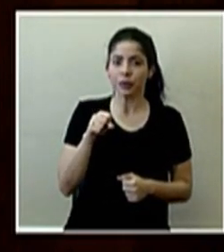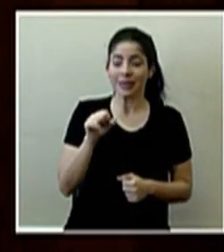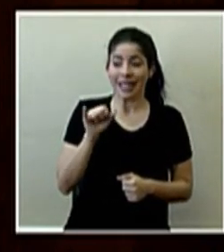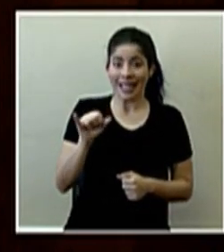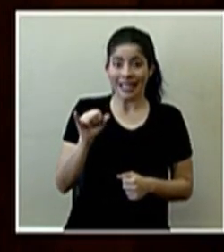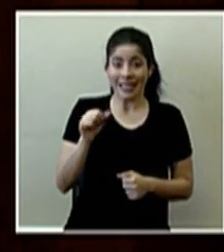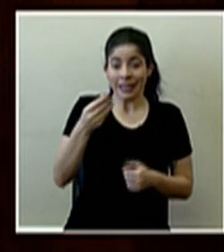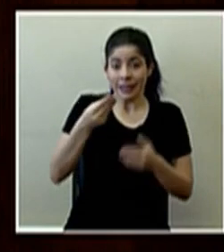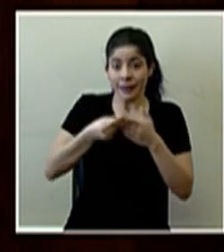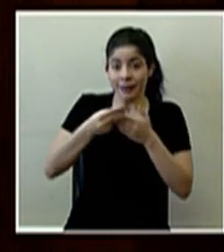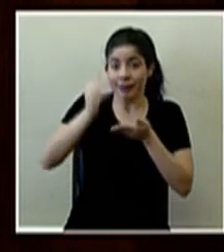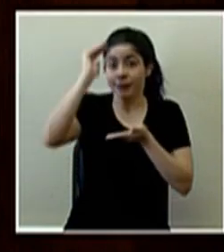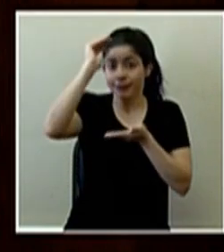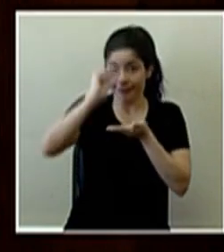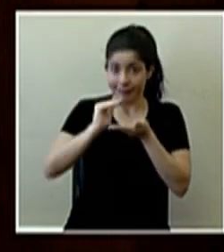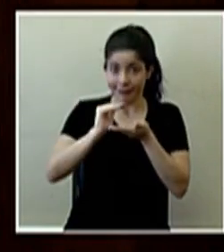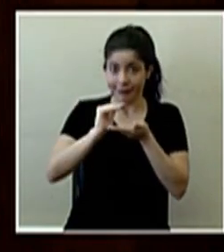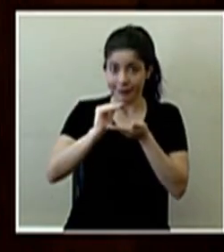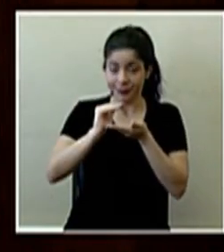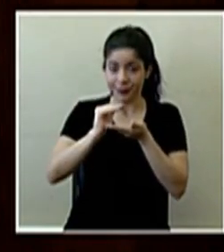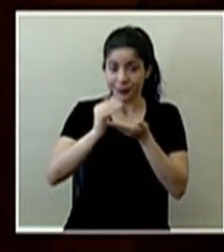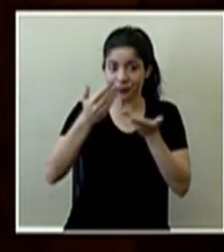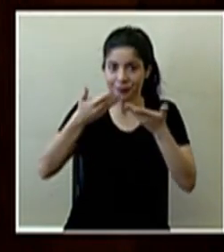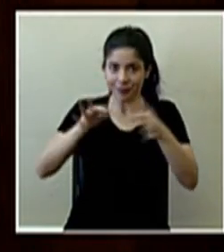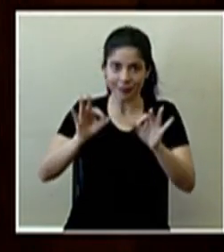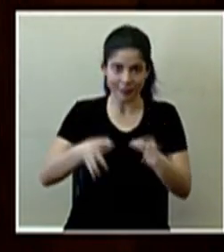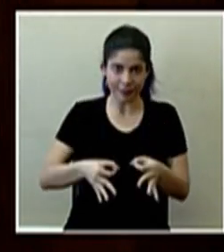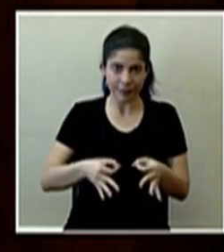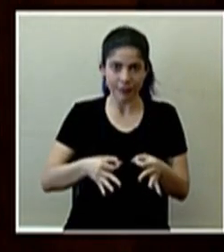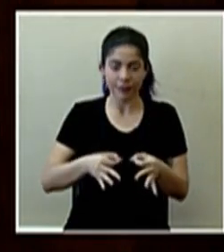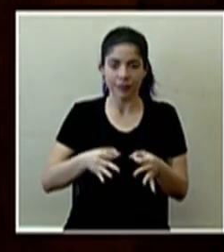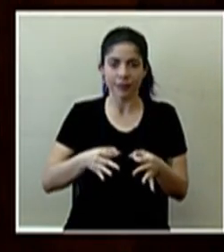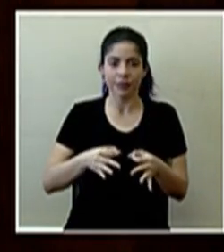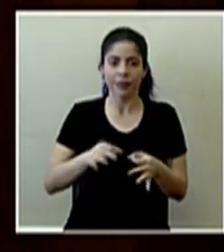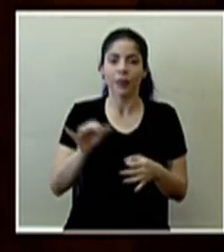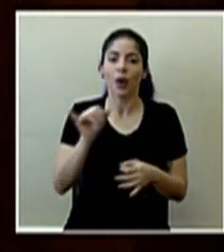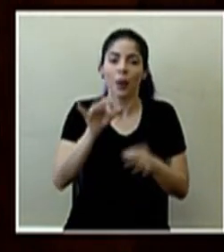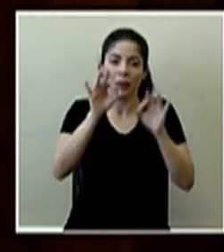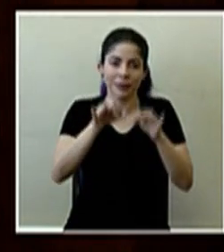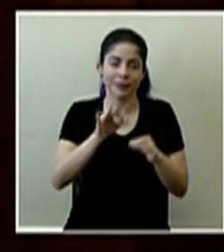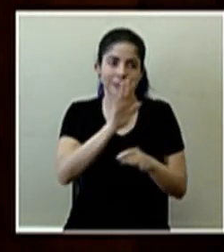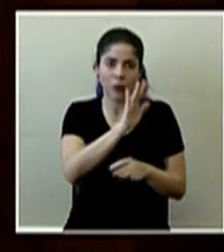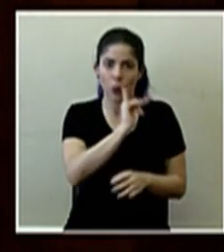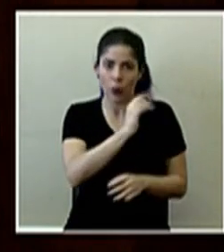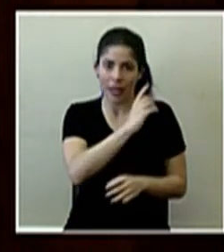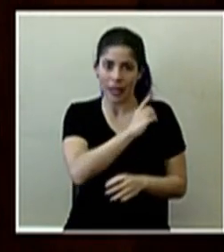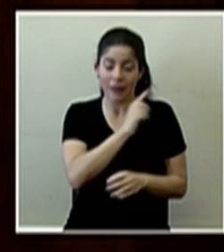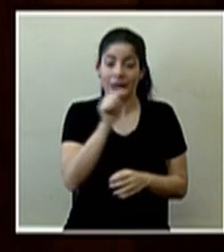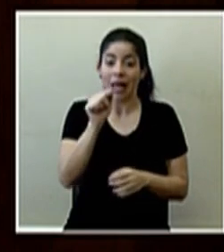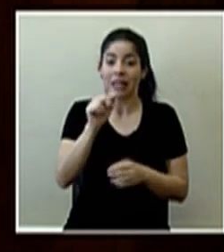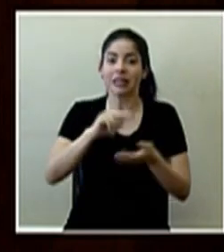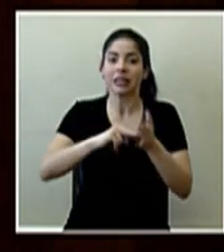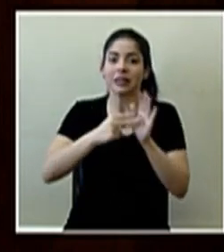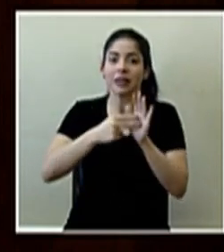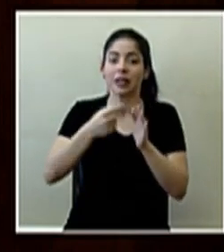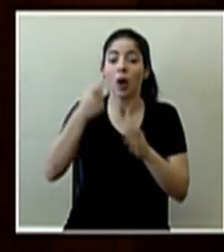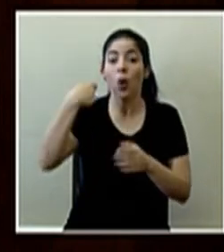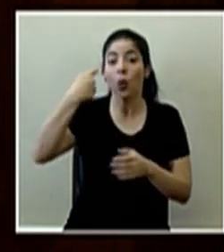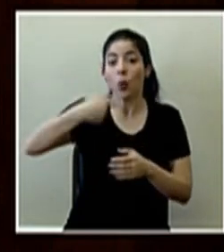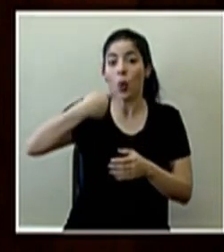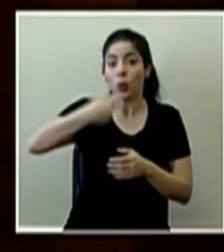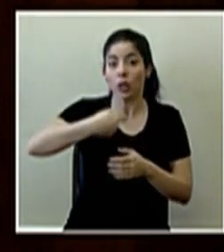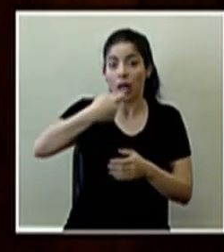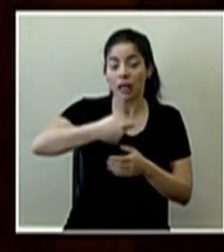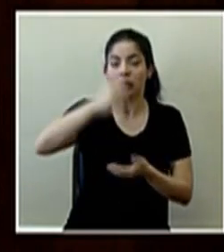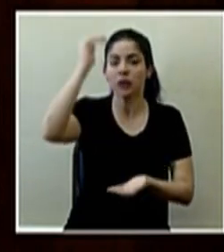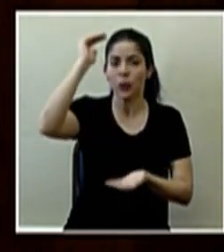esa reducción que se tomó como decisión en la Junta Directiva reduce esas cuotas